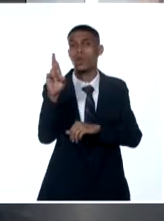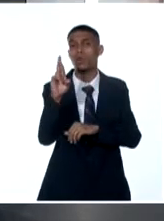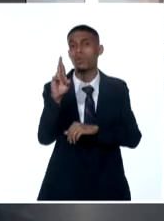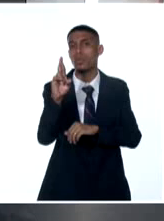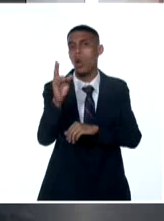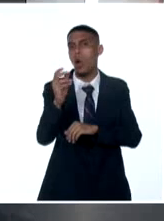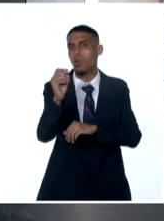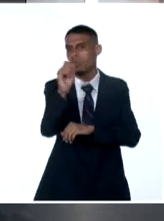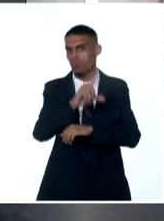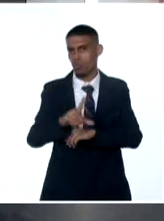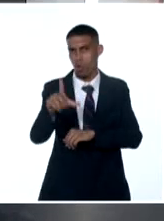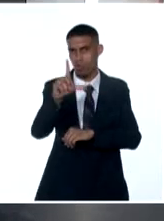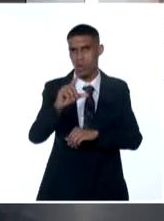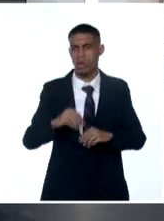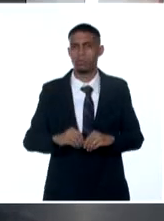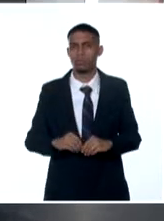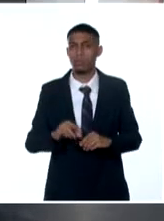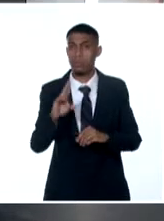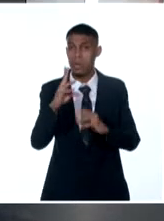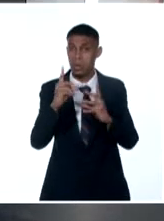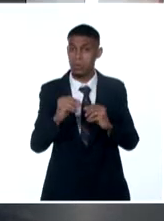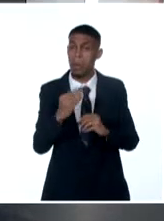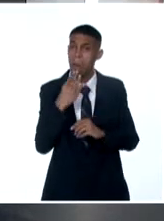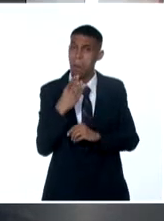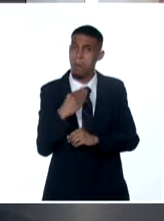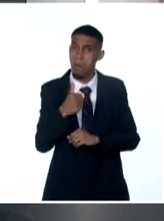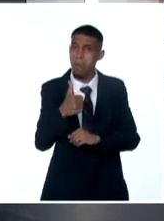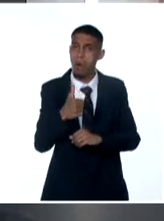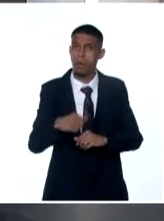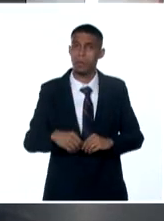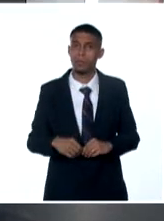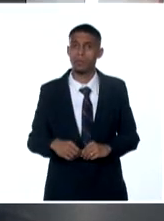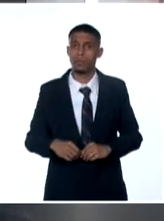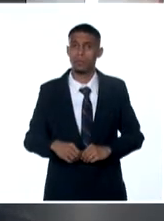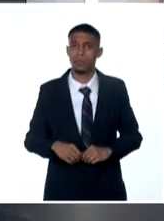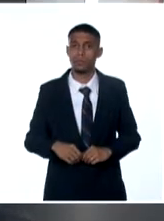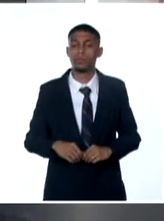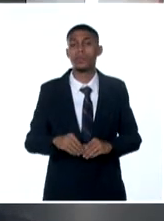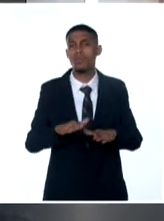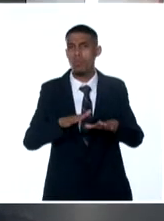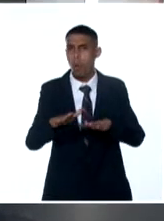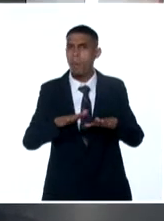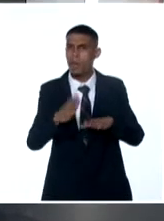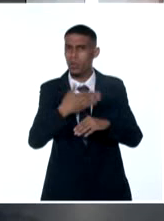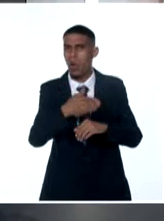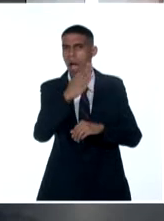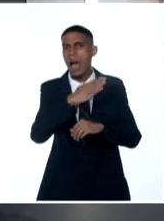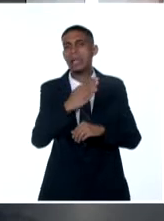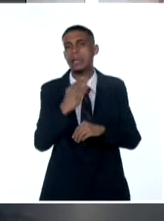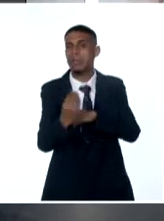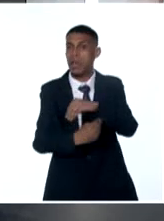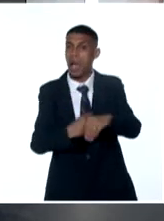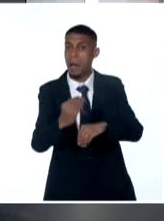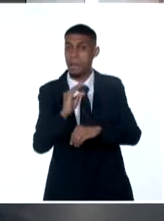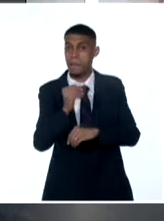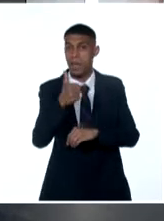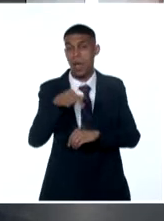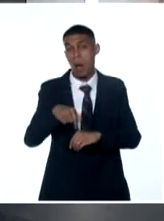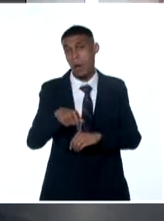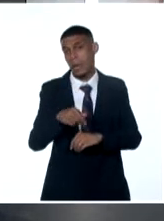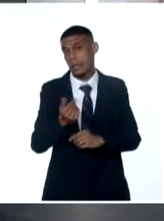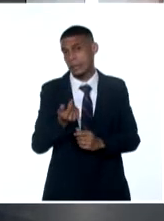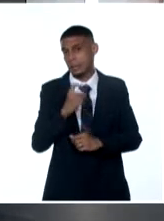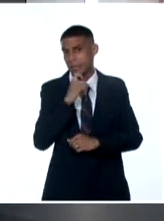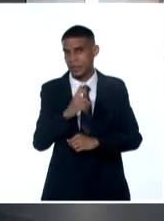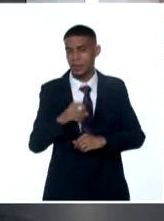con resultados más que palpables y que en su momento cambió el rostro de esa nación sudamericana. La pobreza,